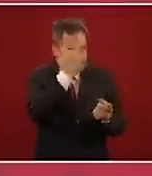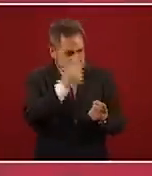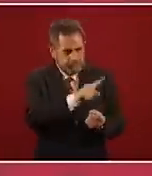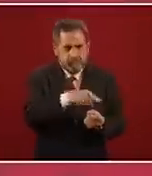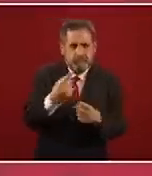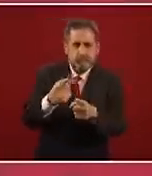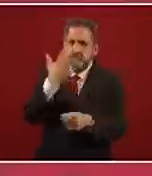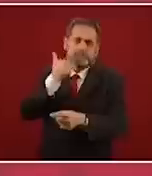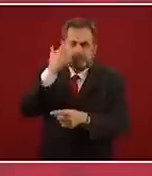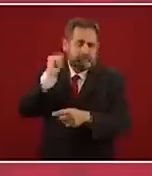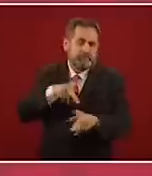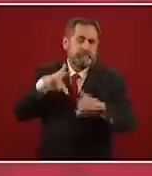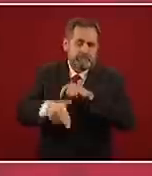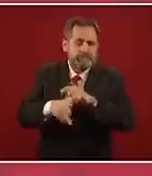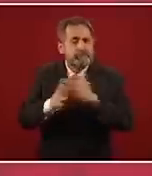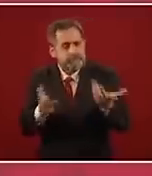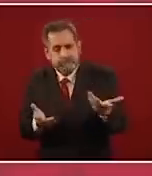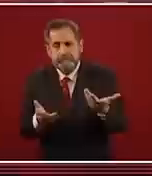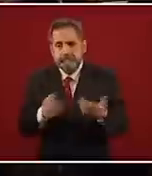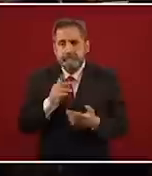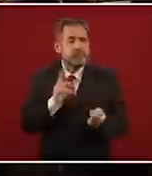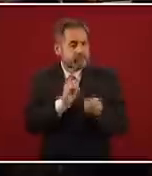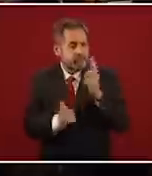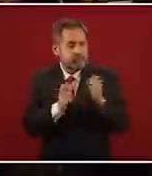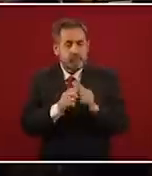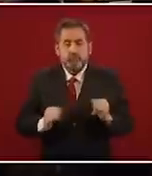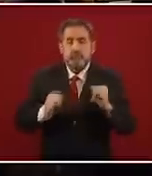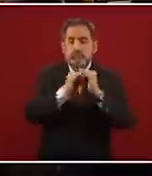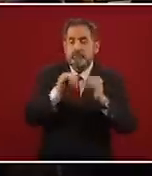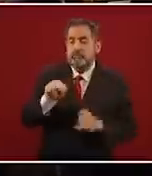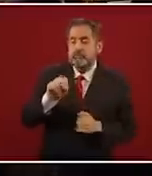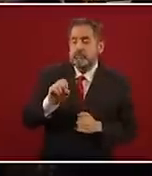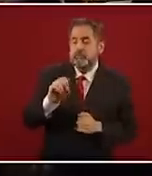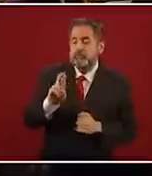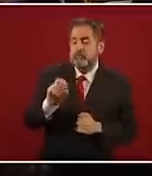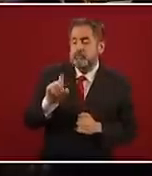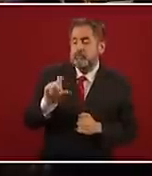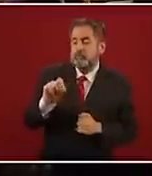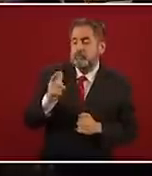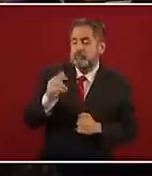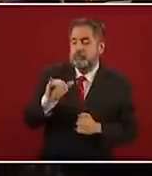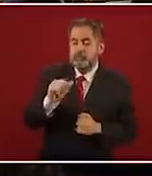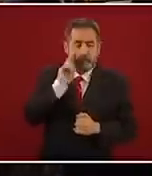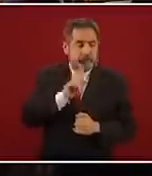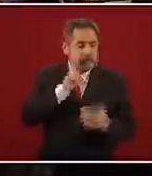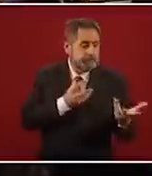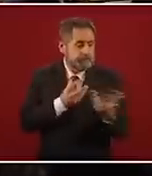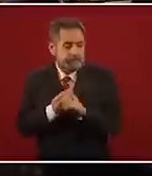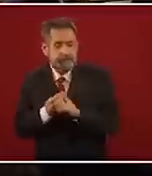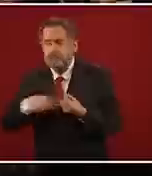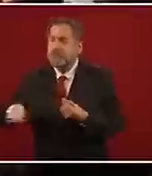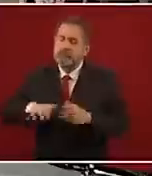el comisionado, con el Instituto de Neurología para que se integre a lo que es conveniente para el